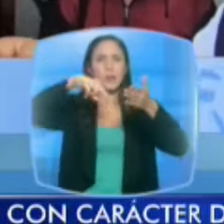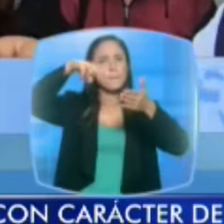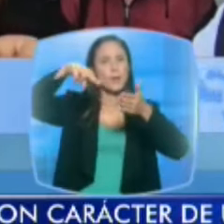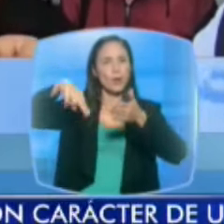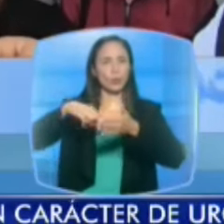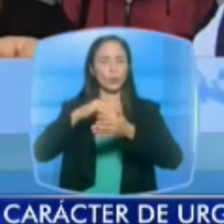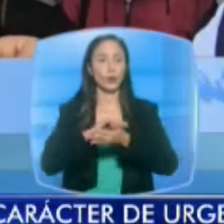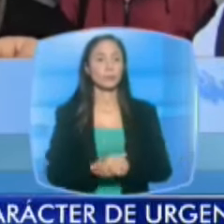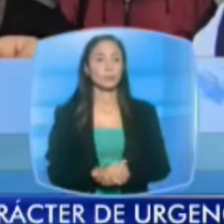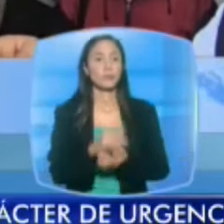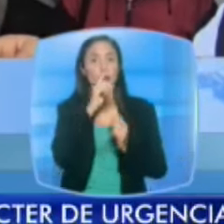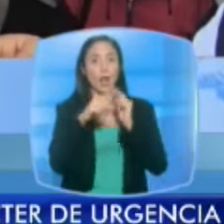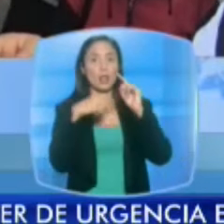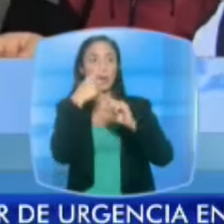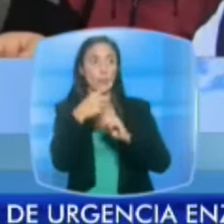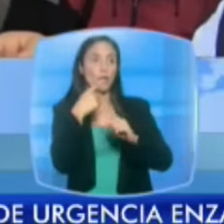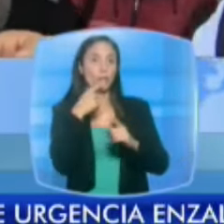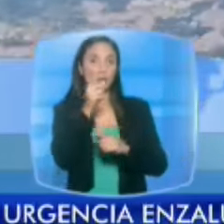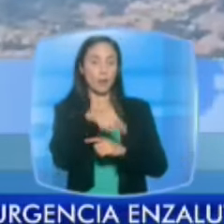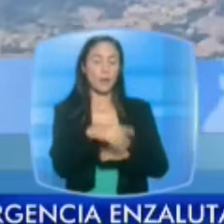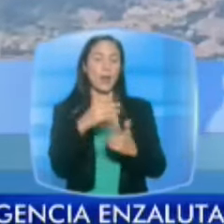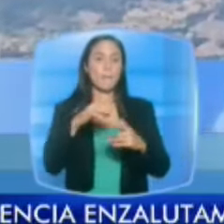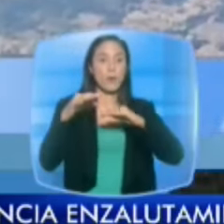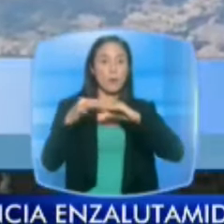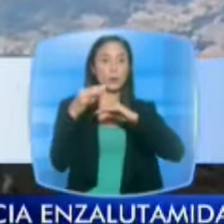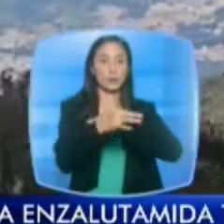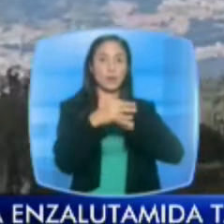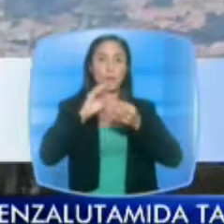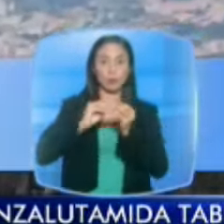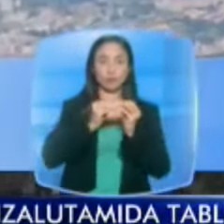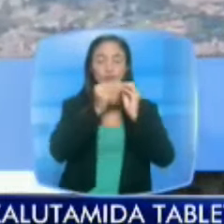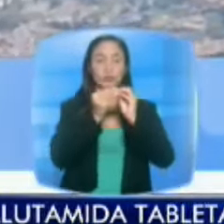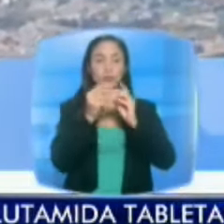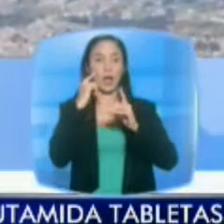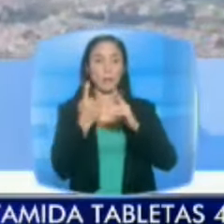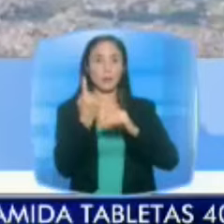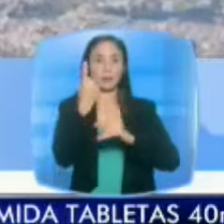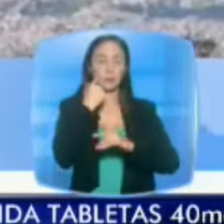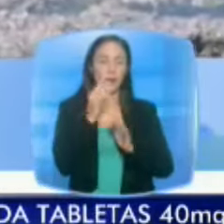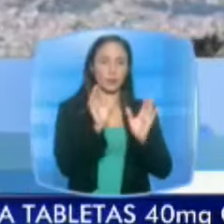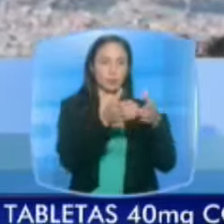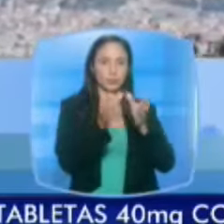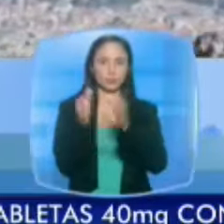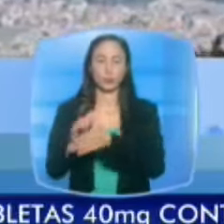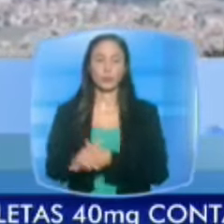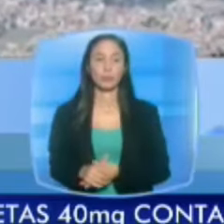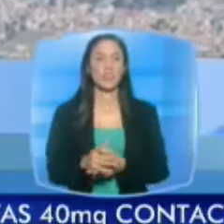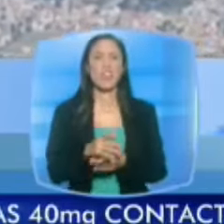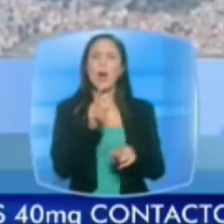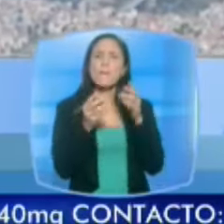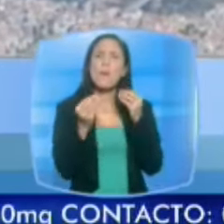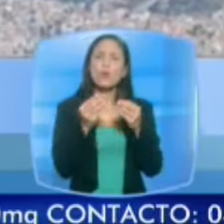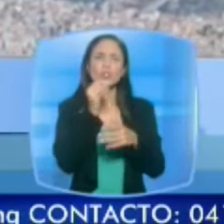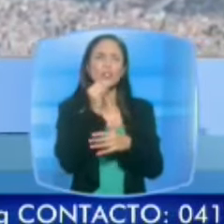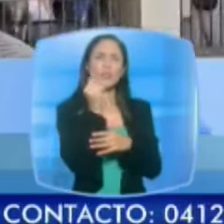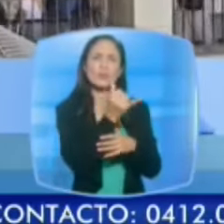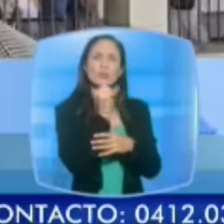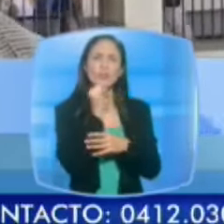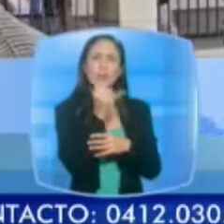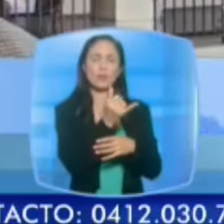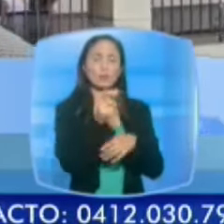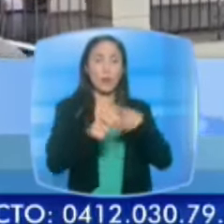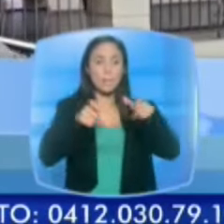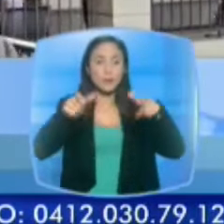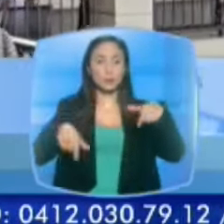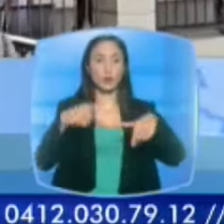de iluminación de las principales avenidas y calles del municipio. Las vías agrícolas es un problema denunciado por los habitantes del municipio Santos Marquina, sin